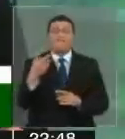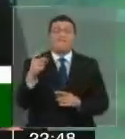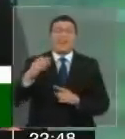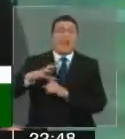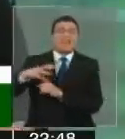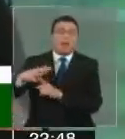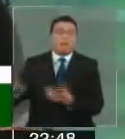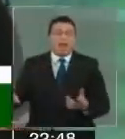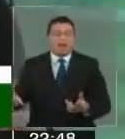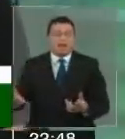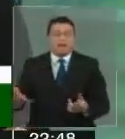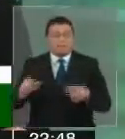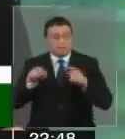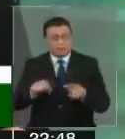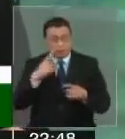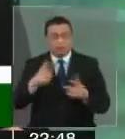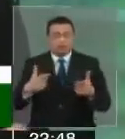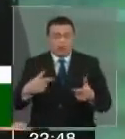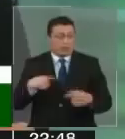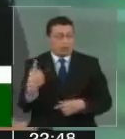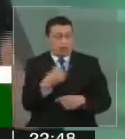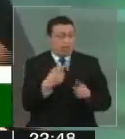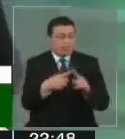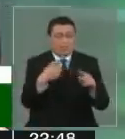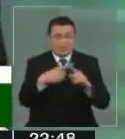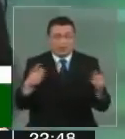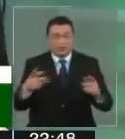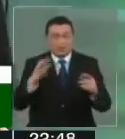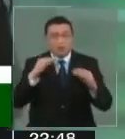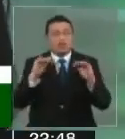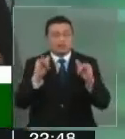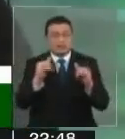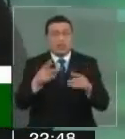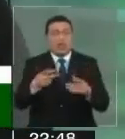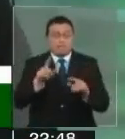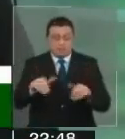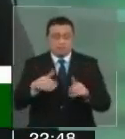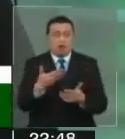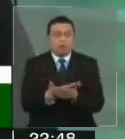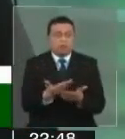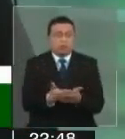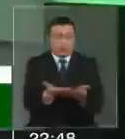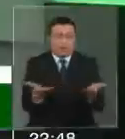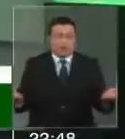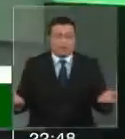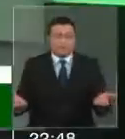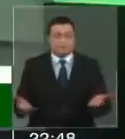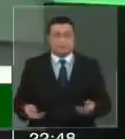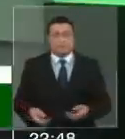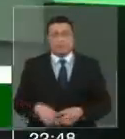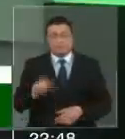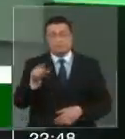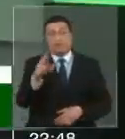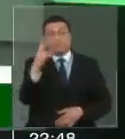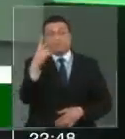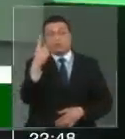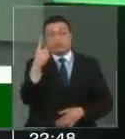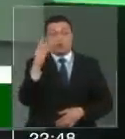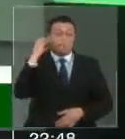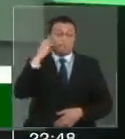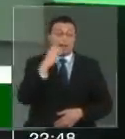somos iguales. Por suerte somos distintos, pero sí en equidad, en paridad. Cuando piensa, el 21 de mayo se